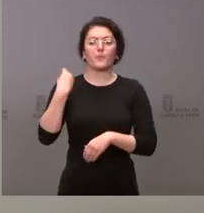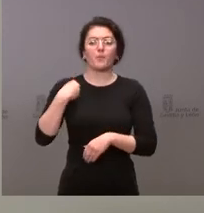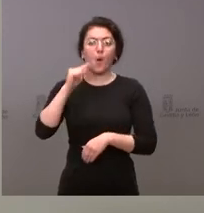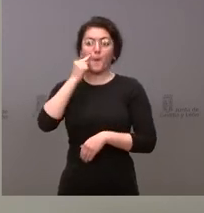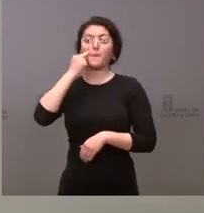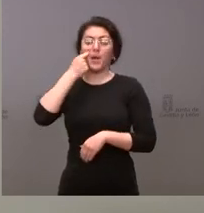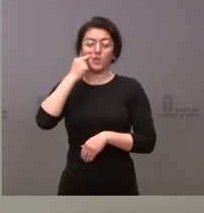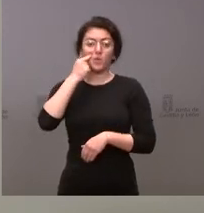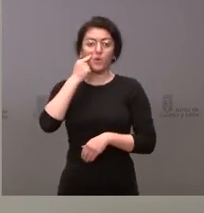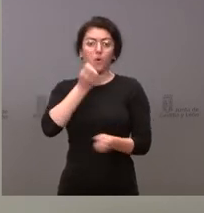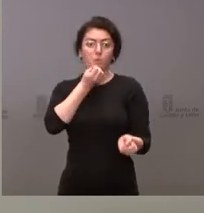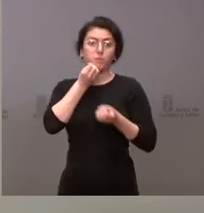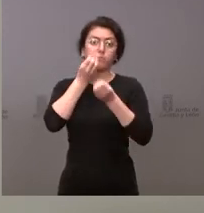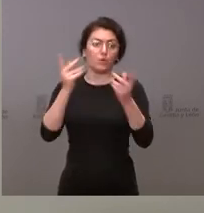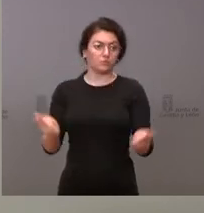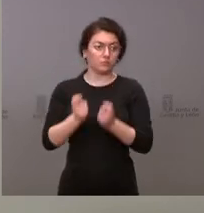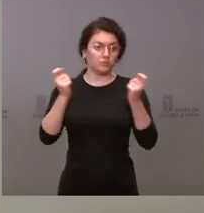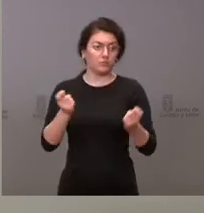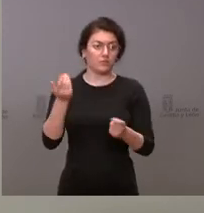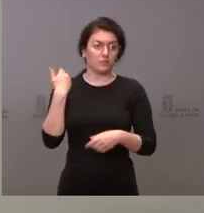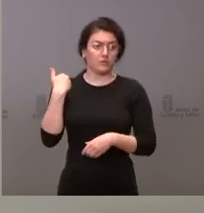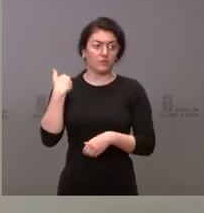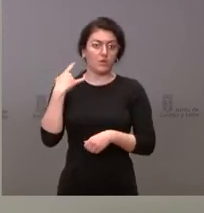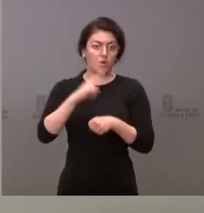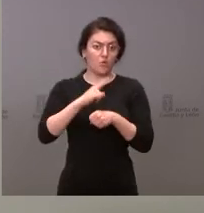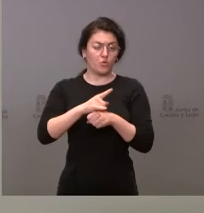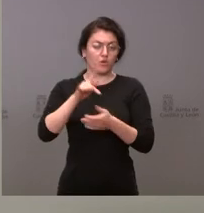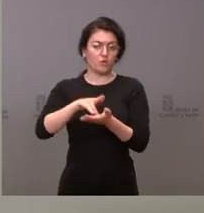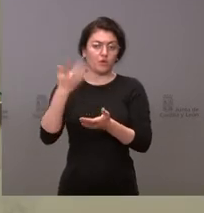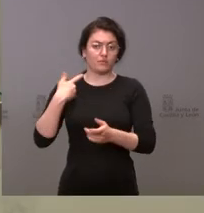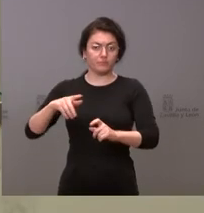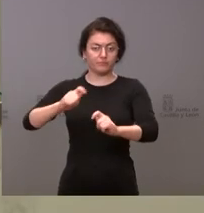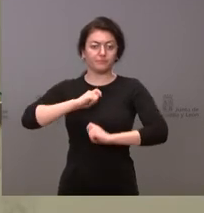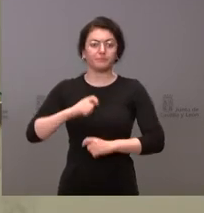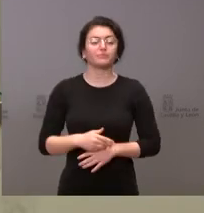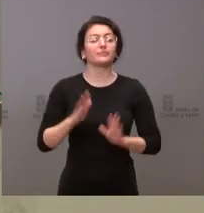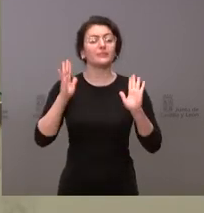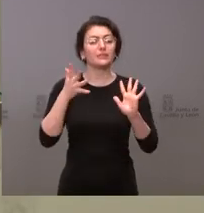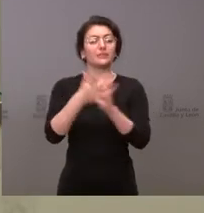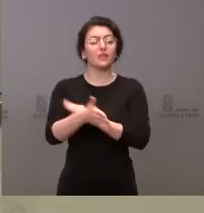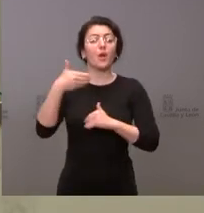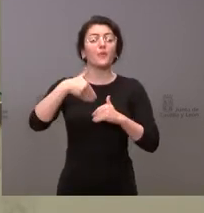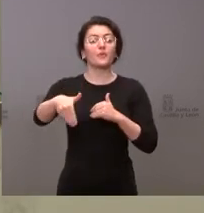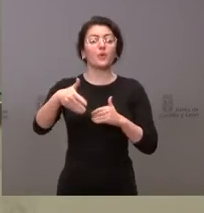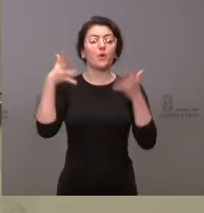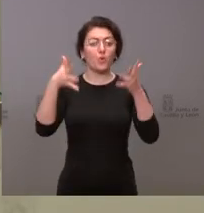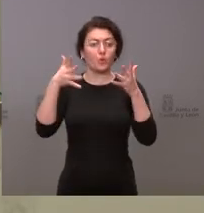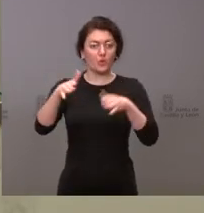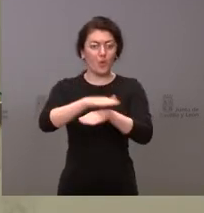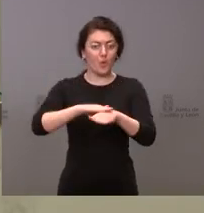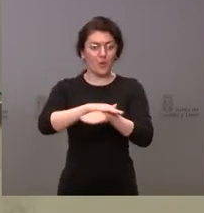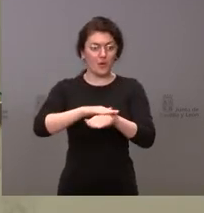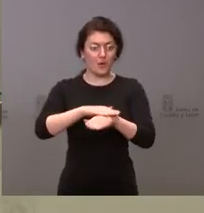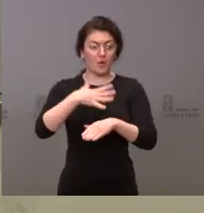castilla y león en su sesión dura para que entonces el próximo consejo de gobierno se podría probar este plan y